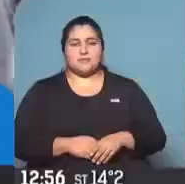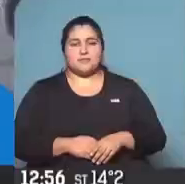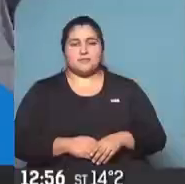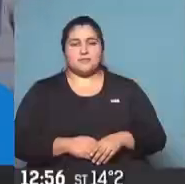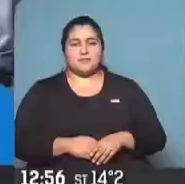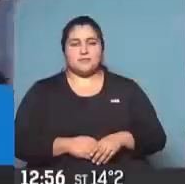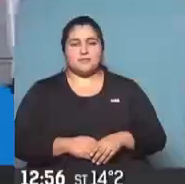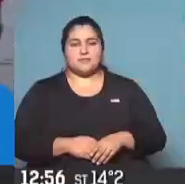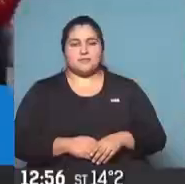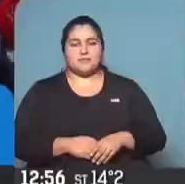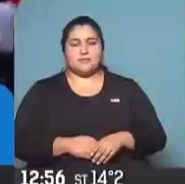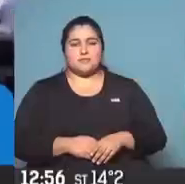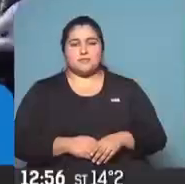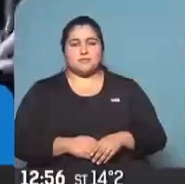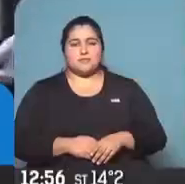i